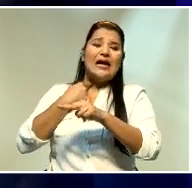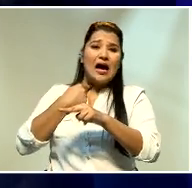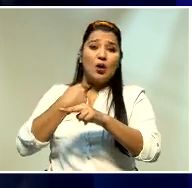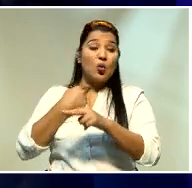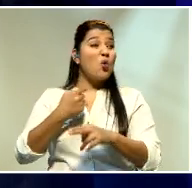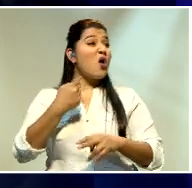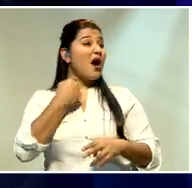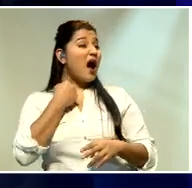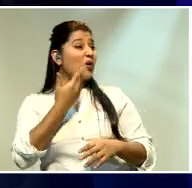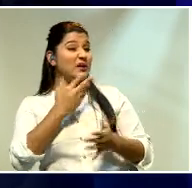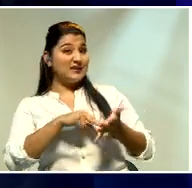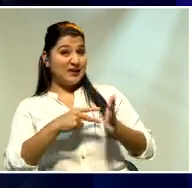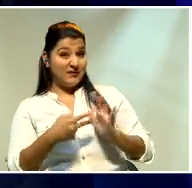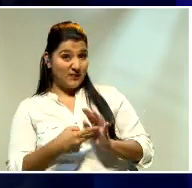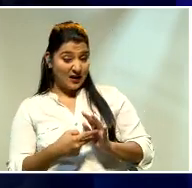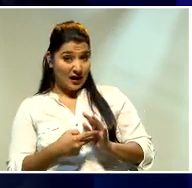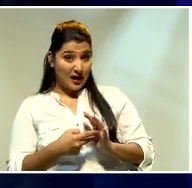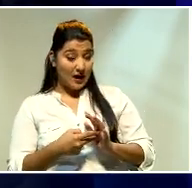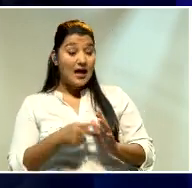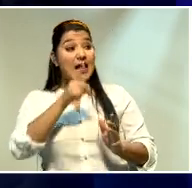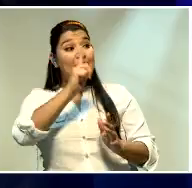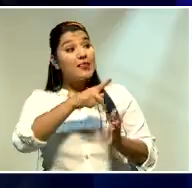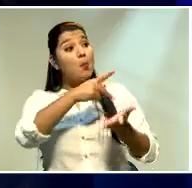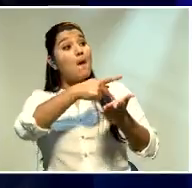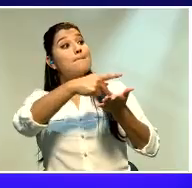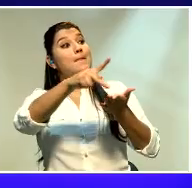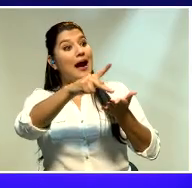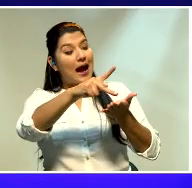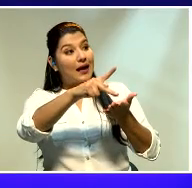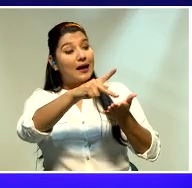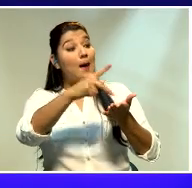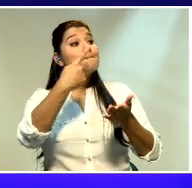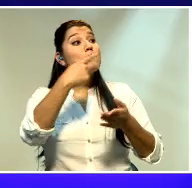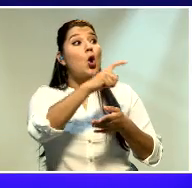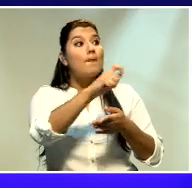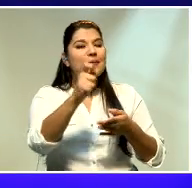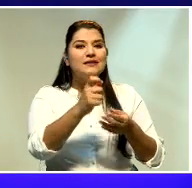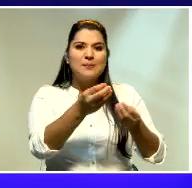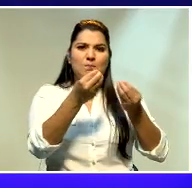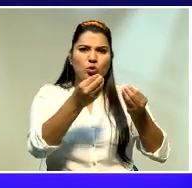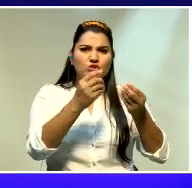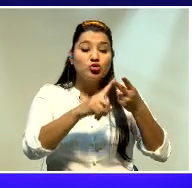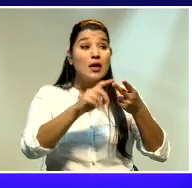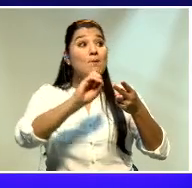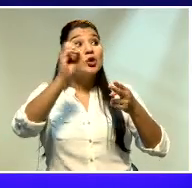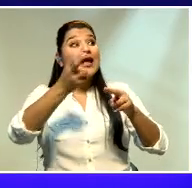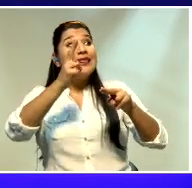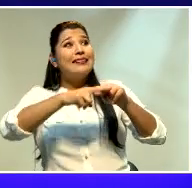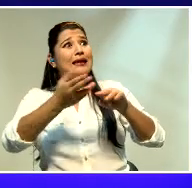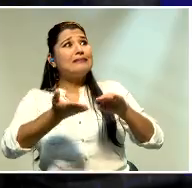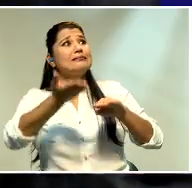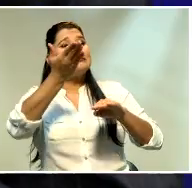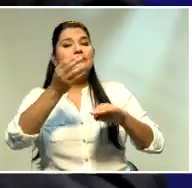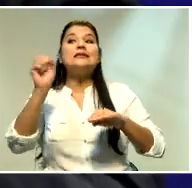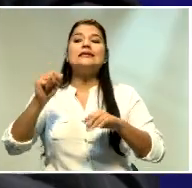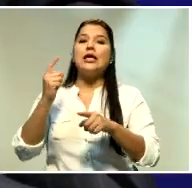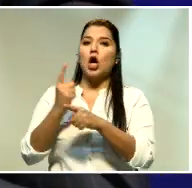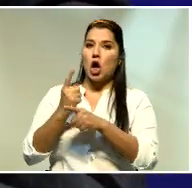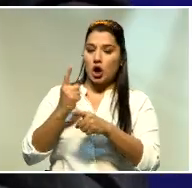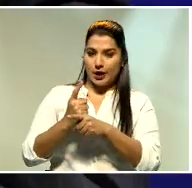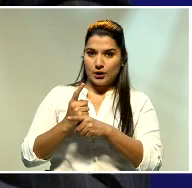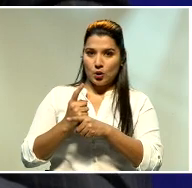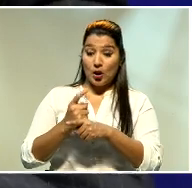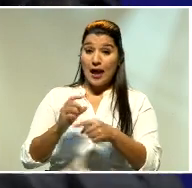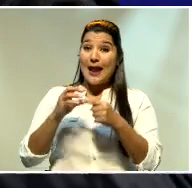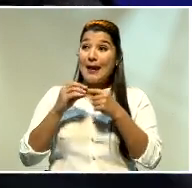Cara significa que tenemos que pagar las cuotas pronto y el interés es altísimo. Exacto, que el